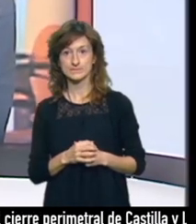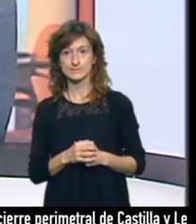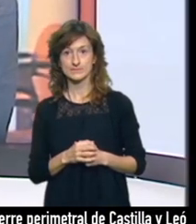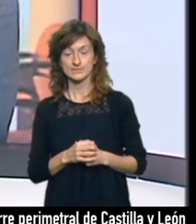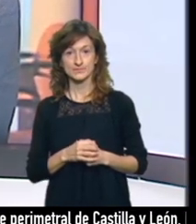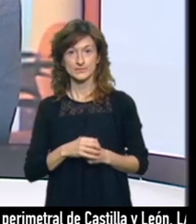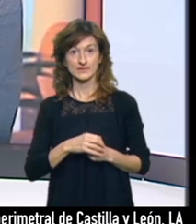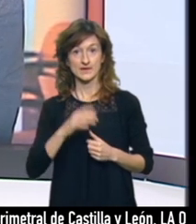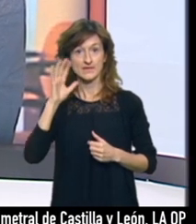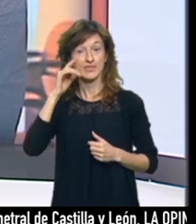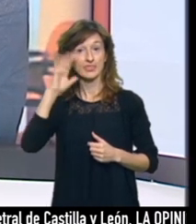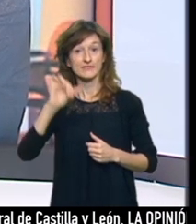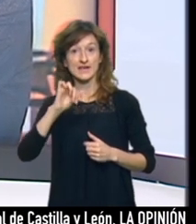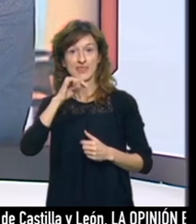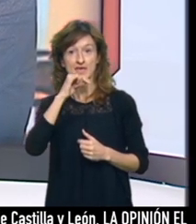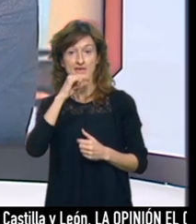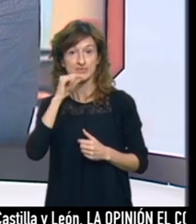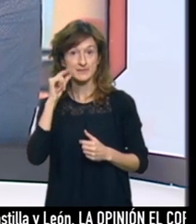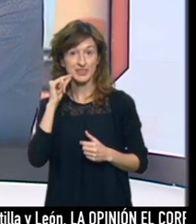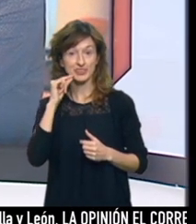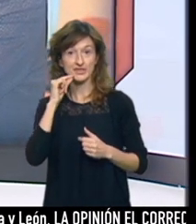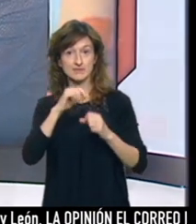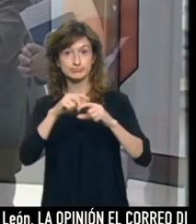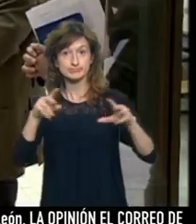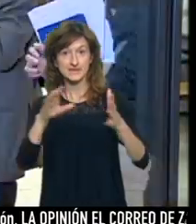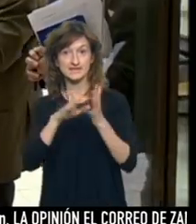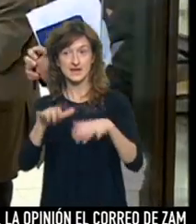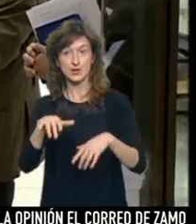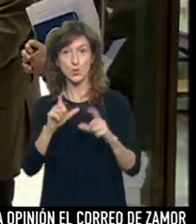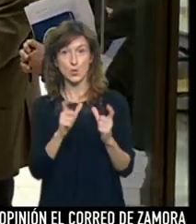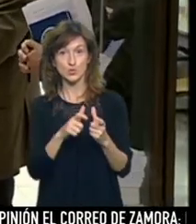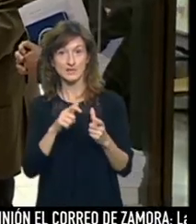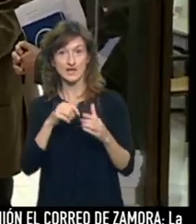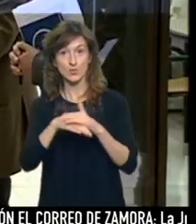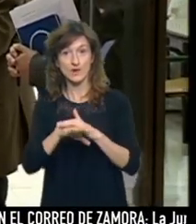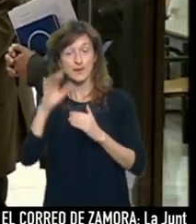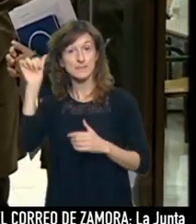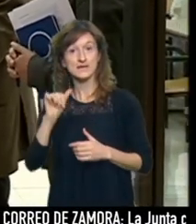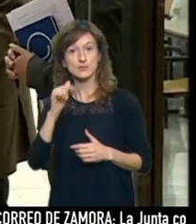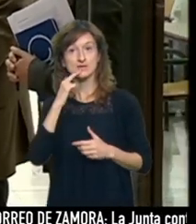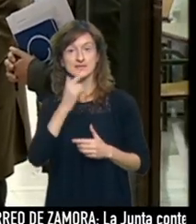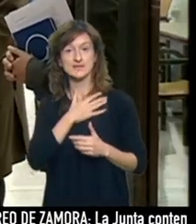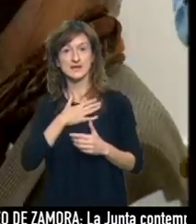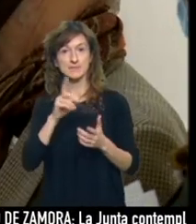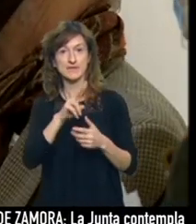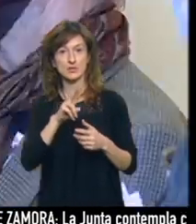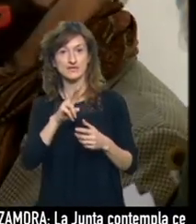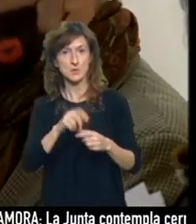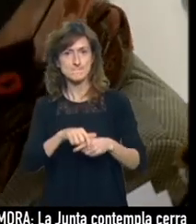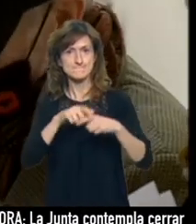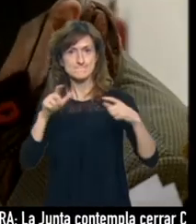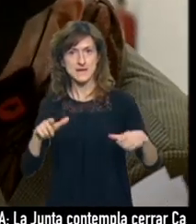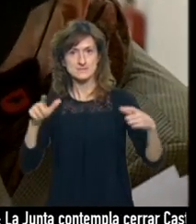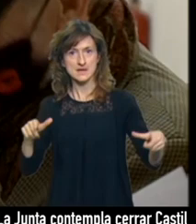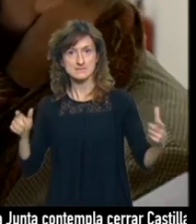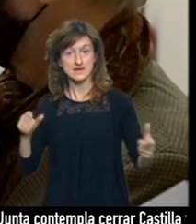La Seminci se extenderá por toda la comunidad. La Junta y la Filmoteca de Castilla y León apuestan por llevar más allá de Valladolid la